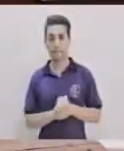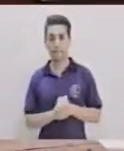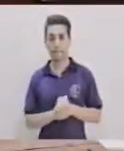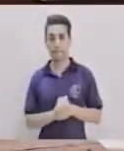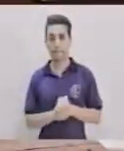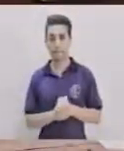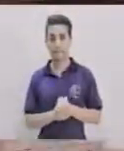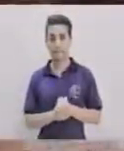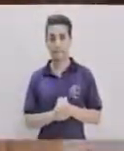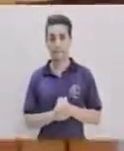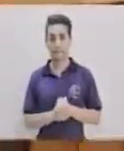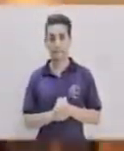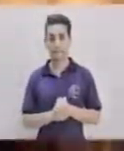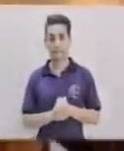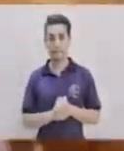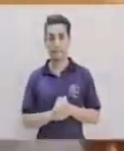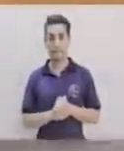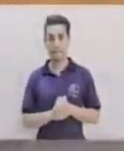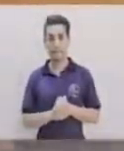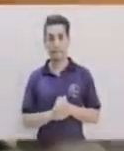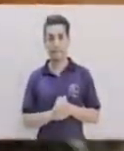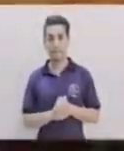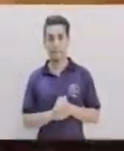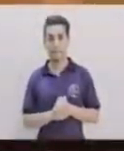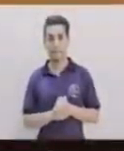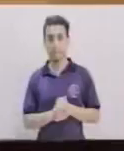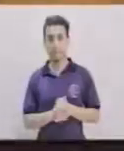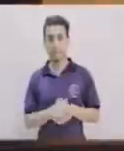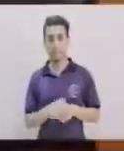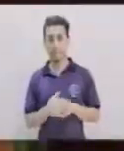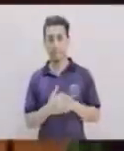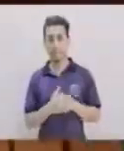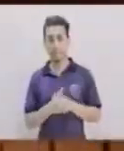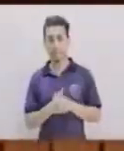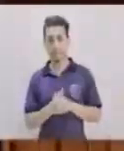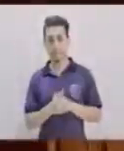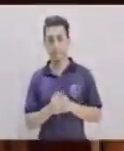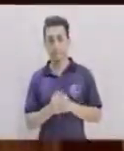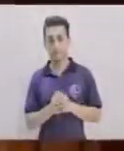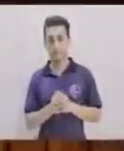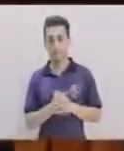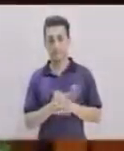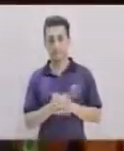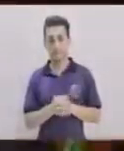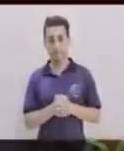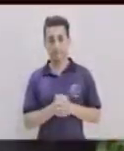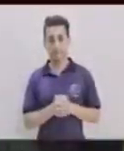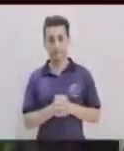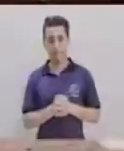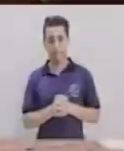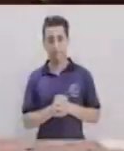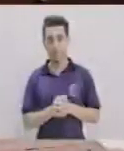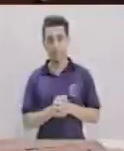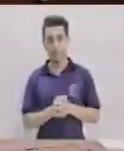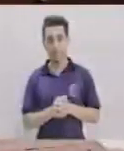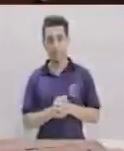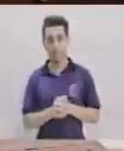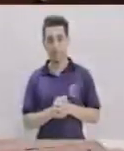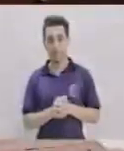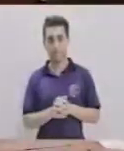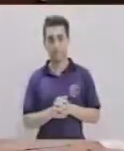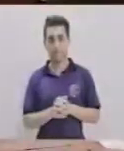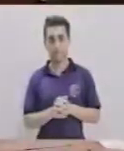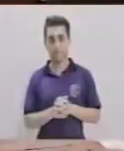solo se conocía este tipo de teclado. Imagínense ustedes las teclas blancas del piano y que no tenga las teclas negras. A eso se le llama